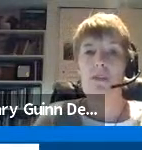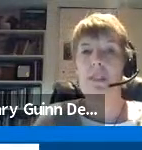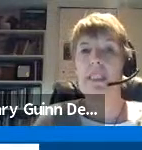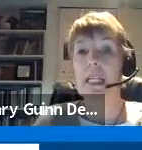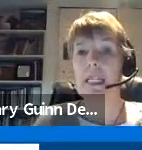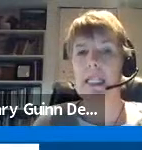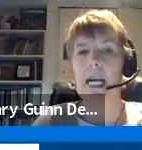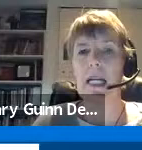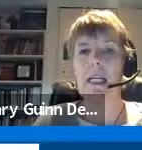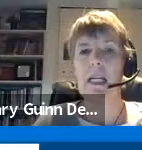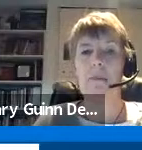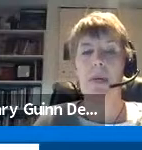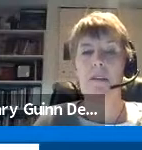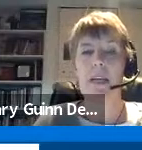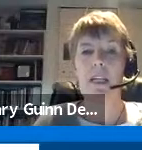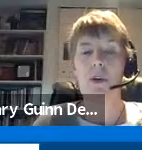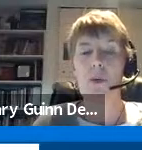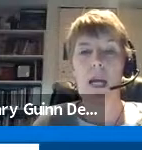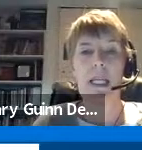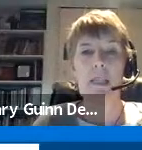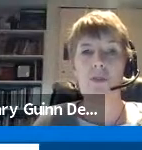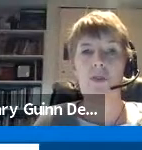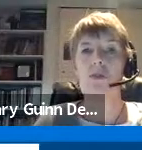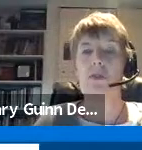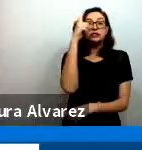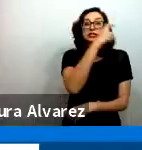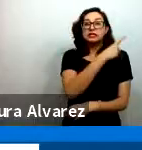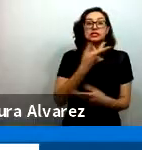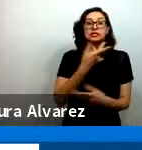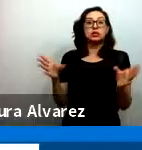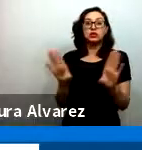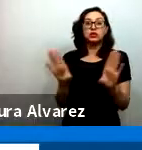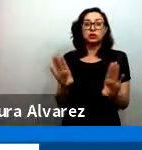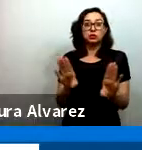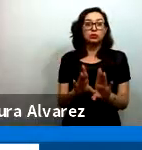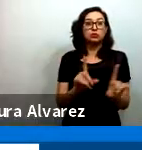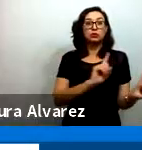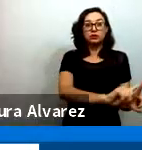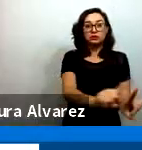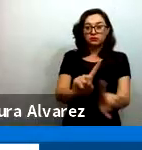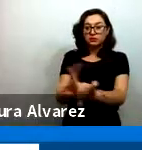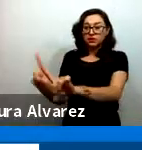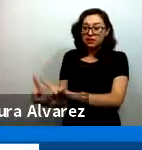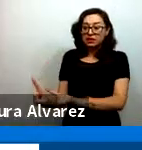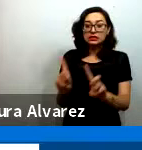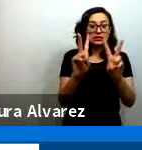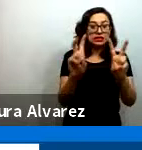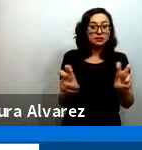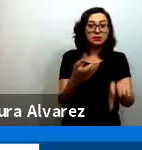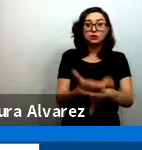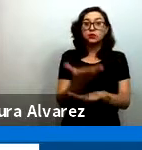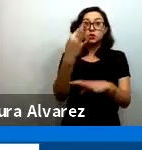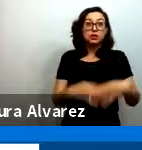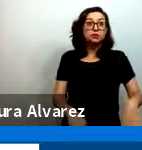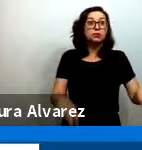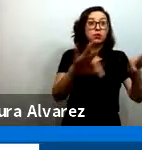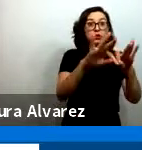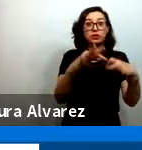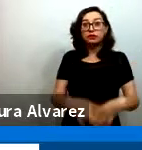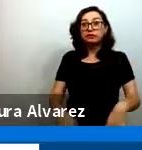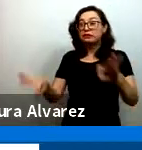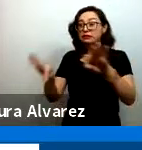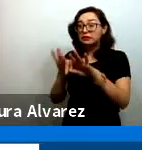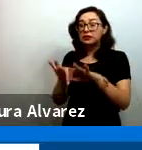esfuerzo inteligencial para ver cuáles son los temas más importantes y, por supuesto, eso ha sido